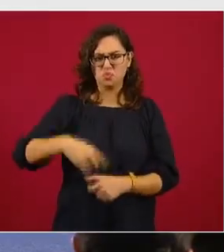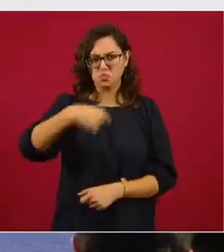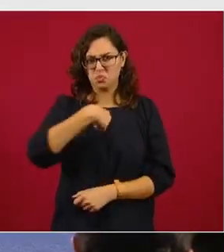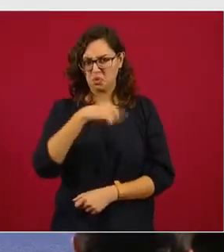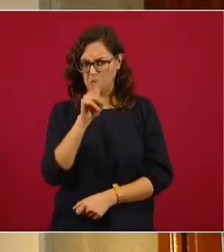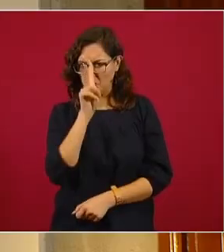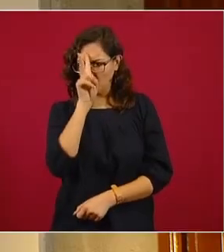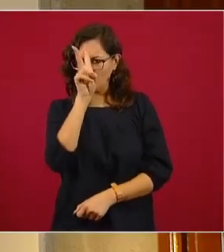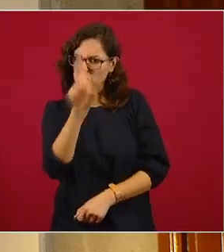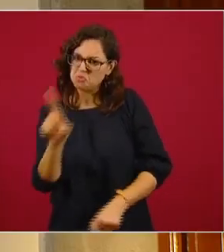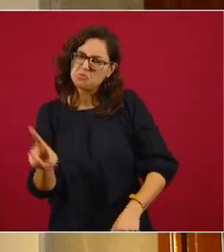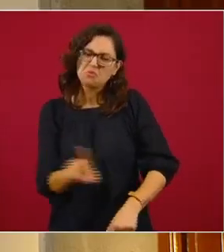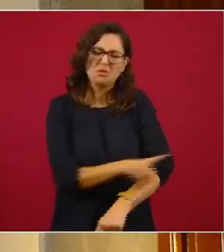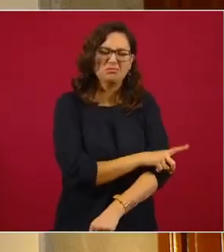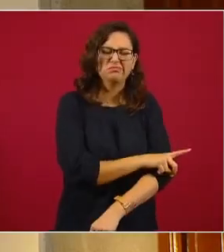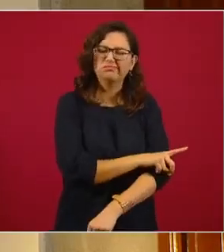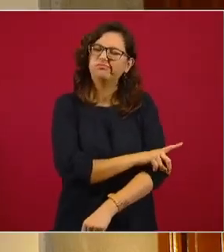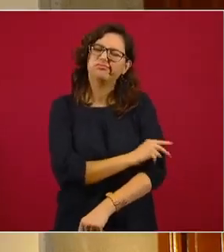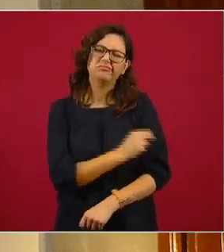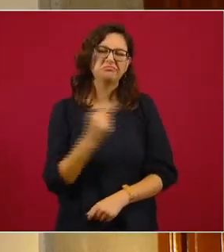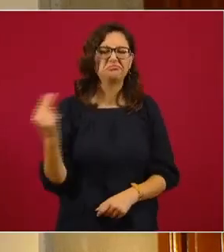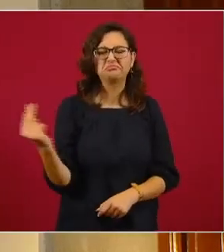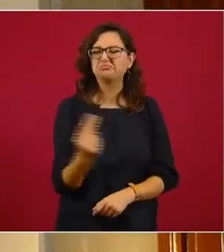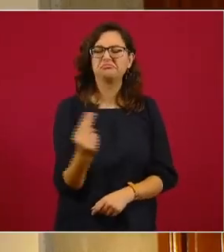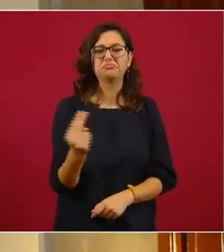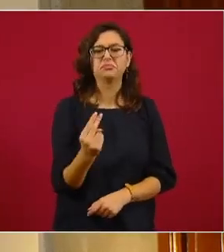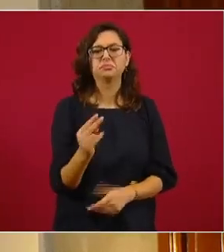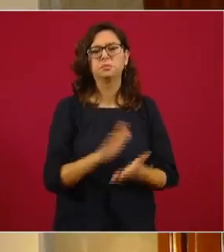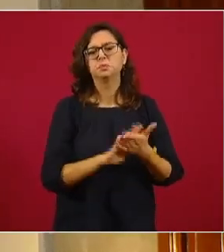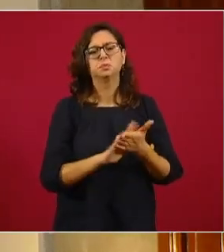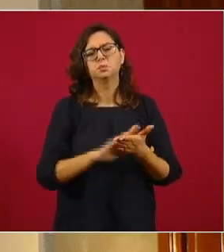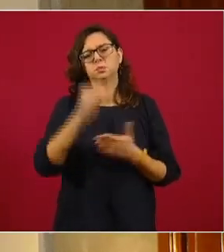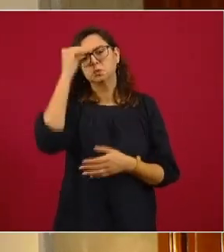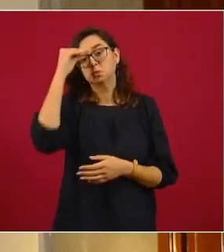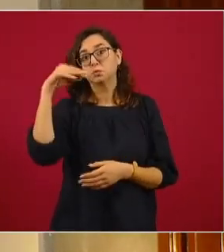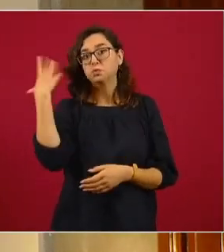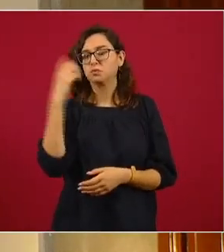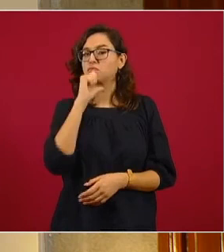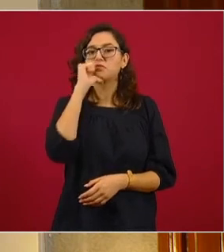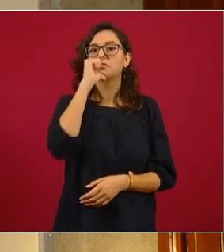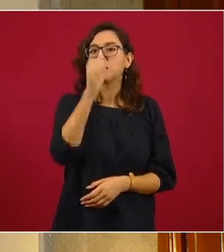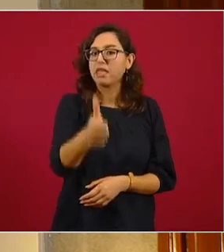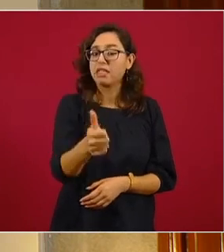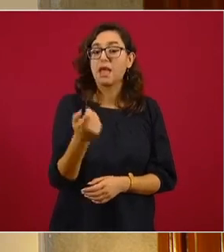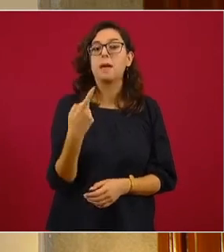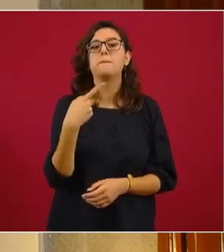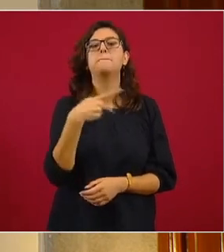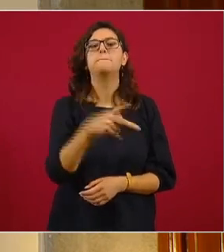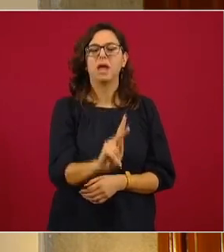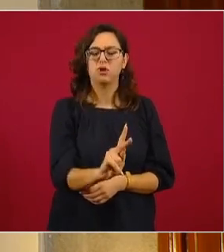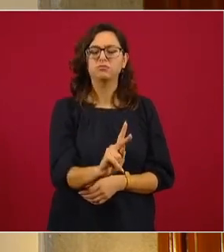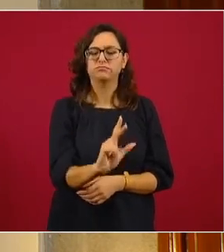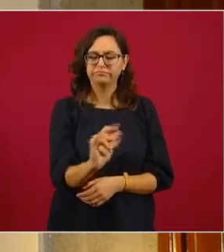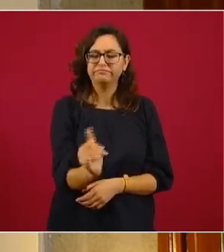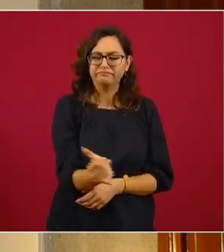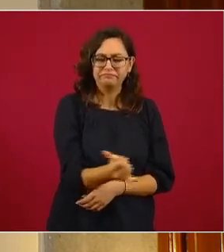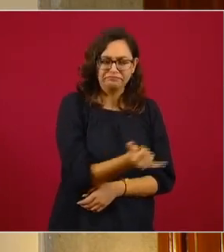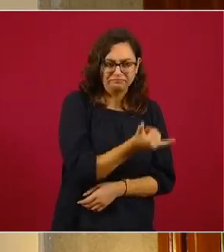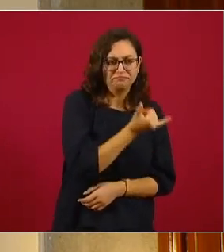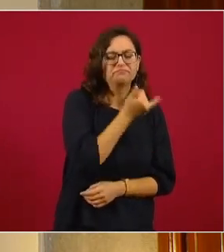venganza y que, si bien no olvido, sí soy partidario del perdón y de la indulgencia.